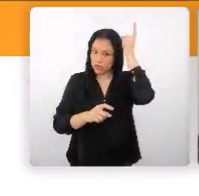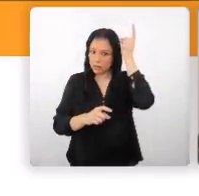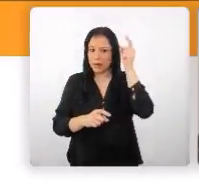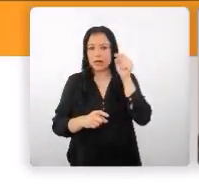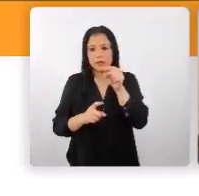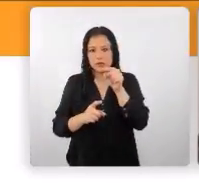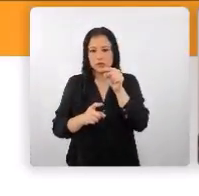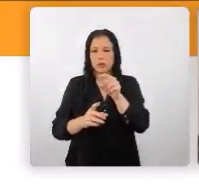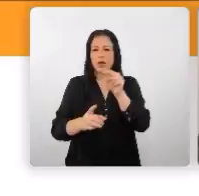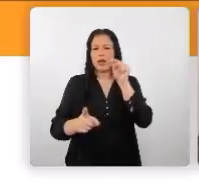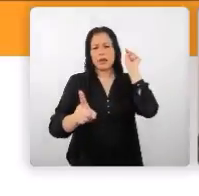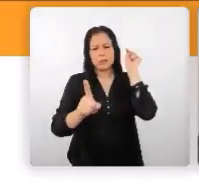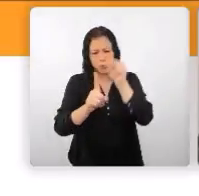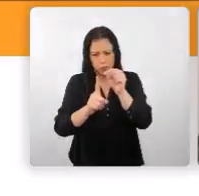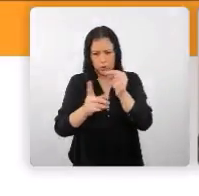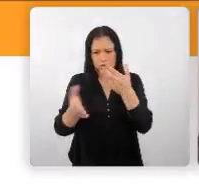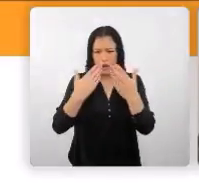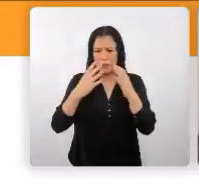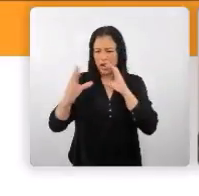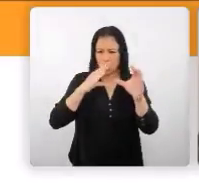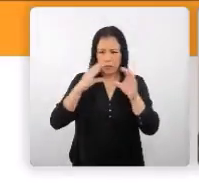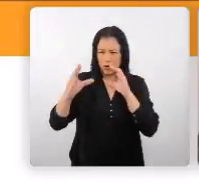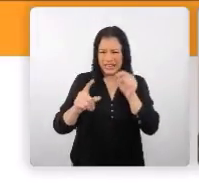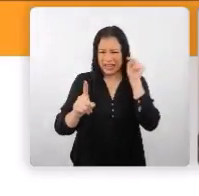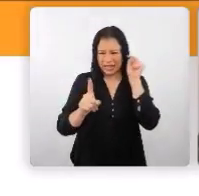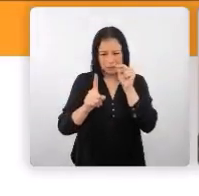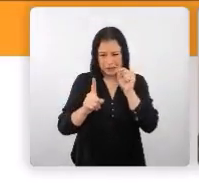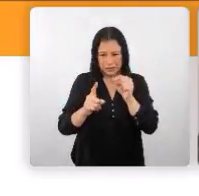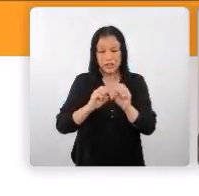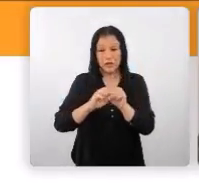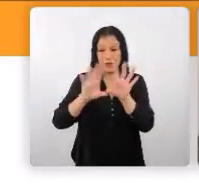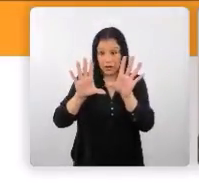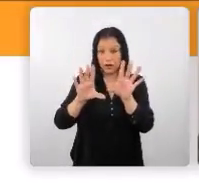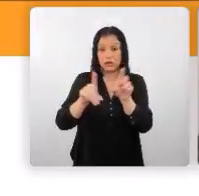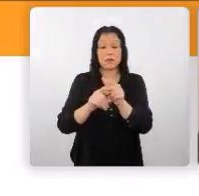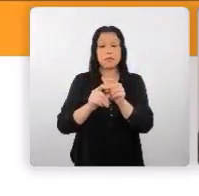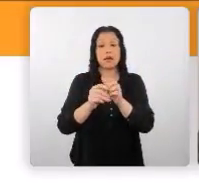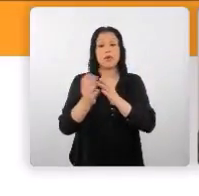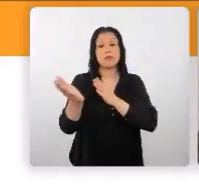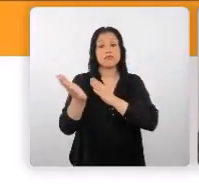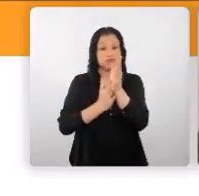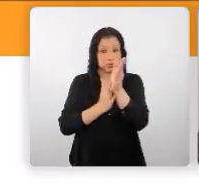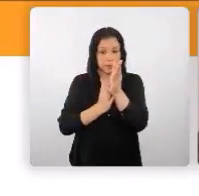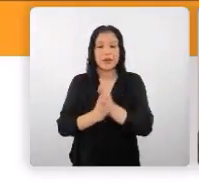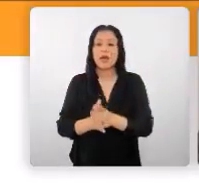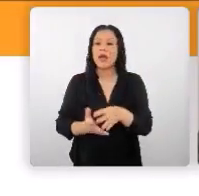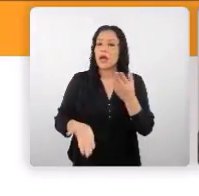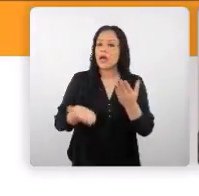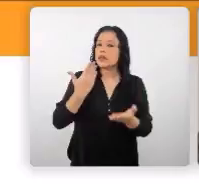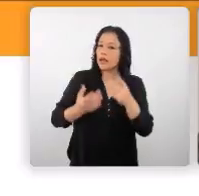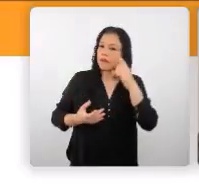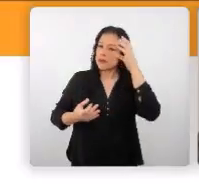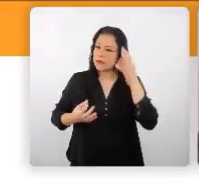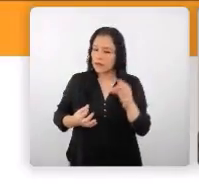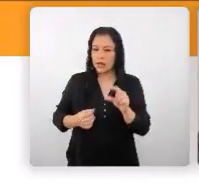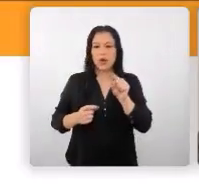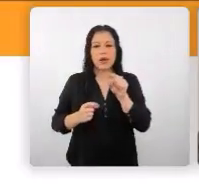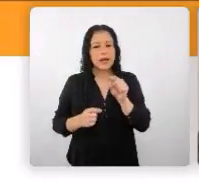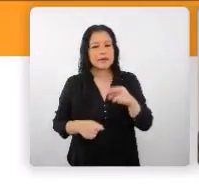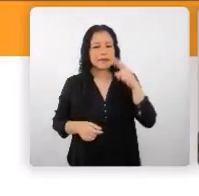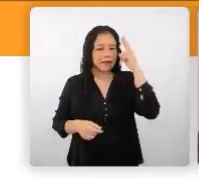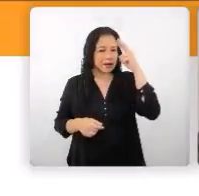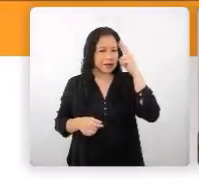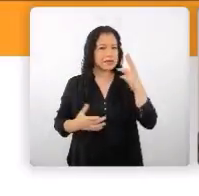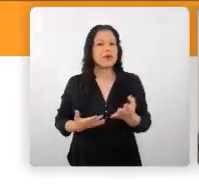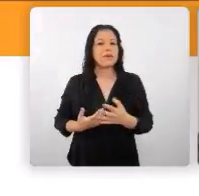muy directos en su comunicación y también muy transparentes. Y tal vez creo que en este sentido